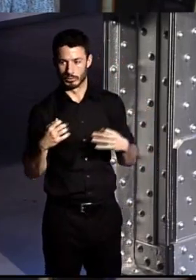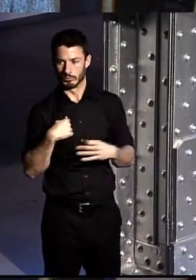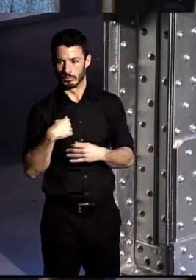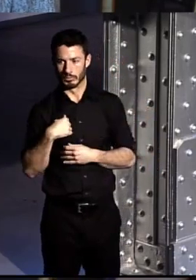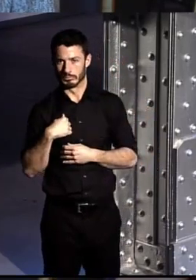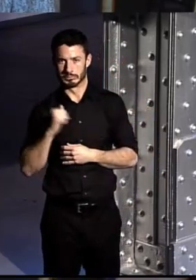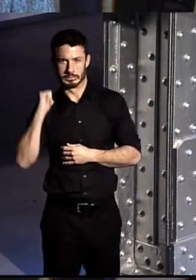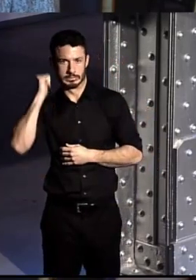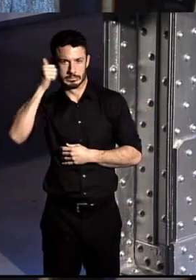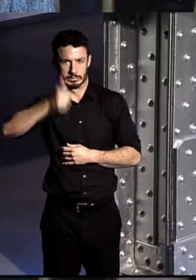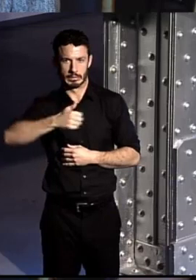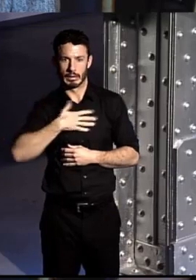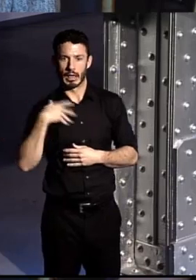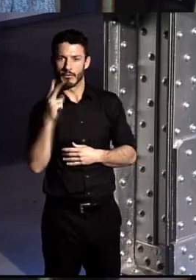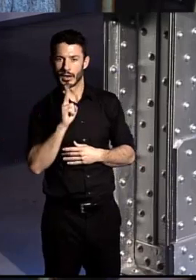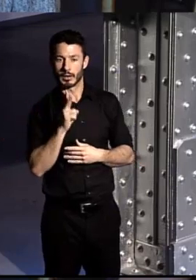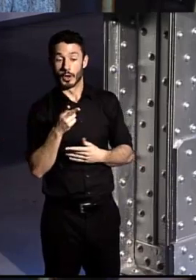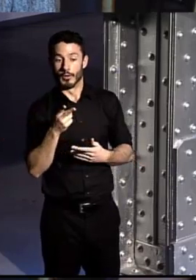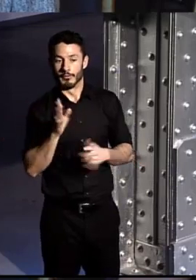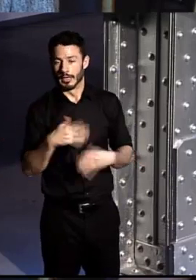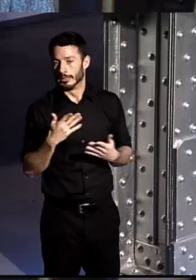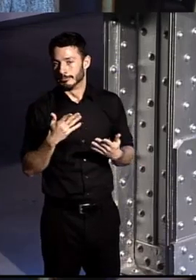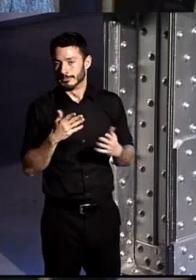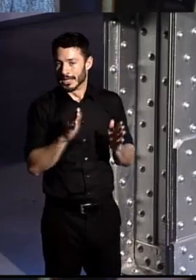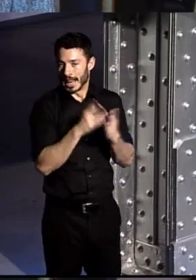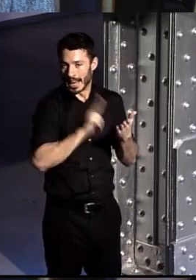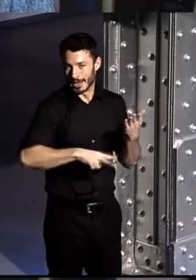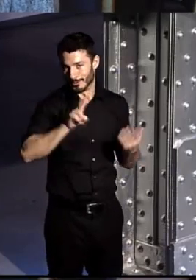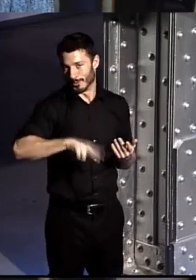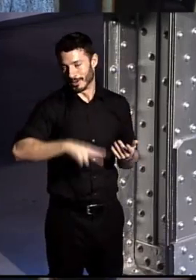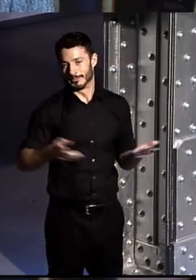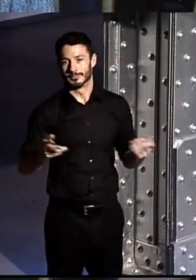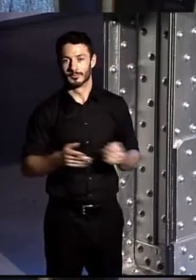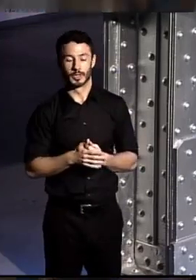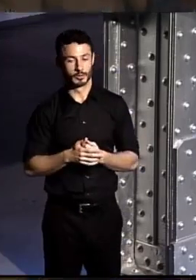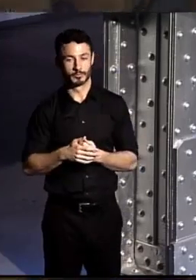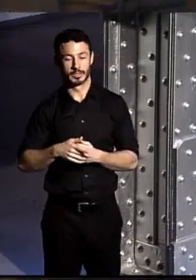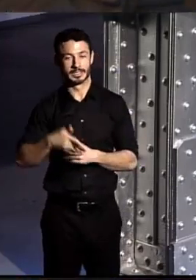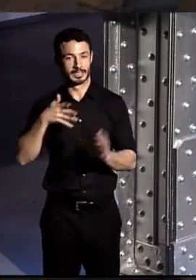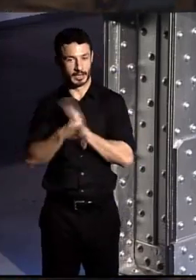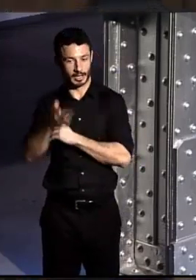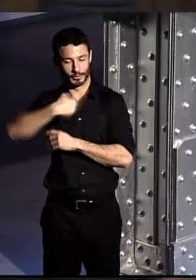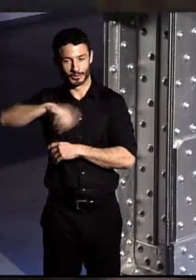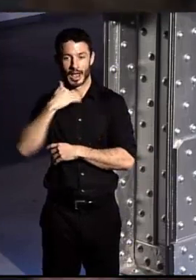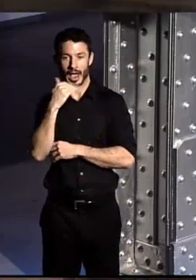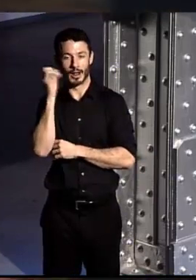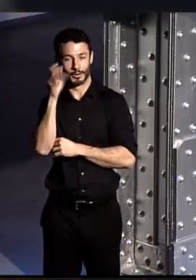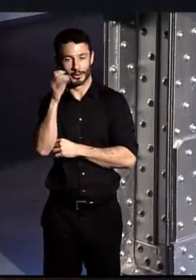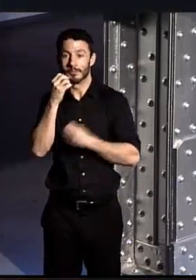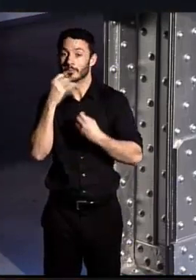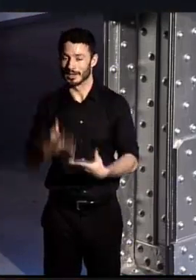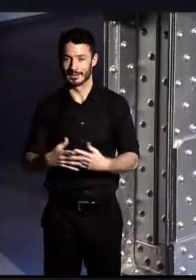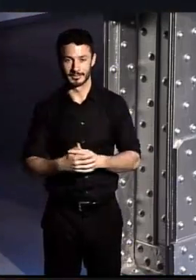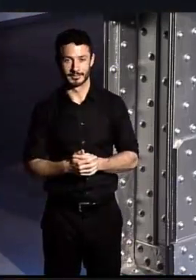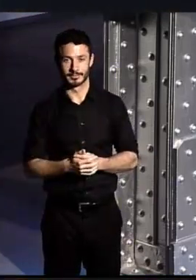leer a Verne, pero no ha habido ocasión. Qué bien. Pues algo habremos hecho bien, la verdad. Sí. Eso sí que es Hombre, por ejemplo,